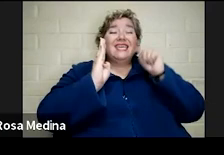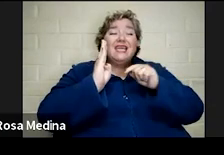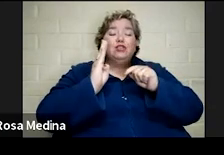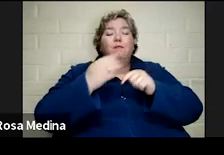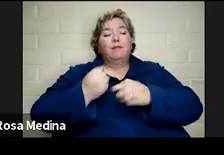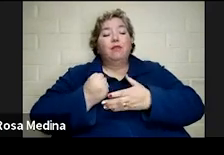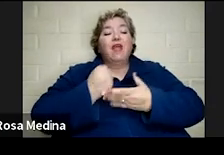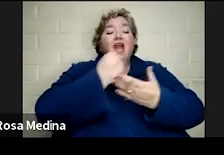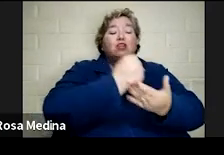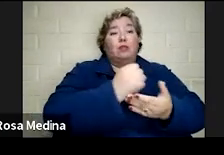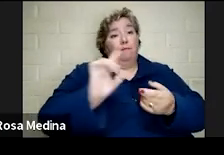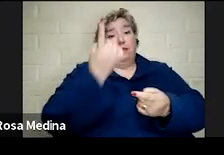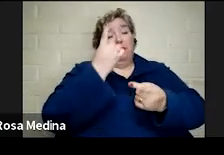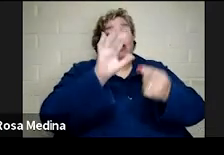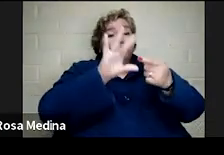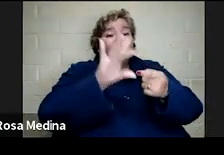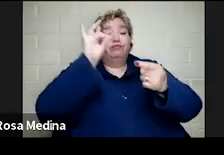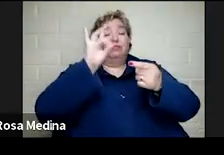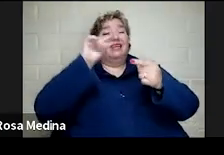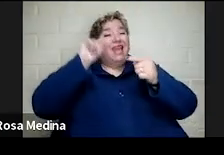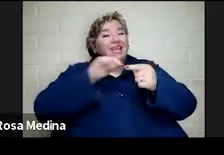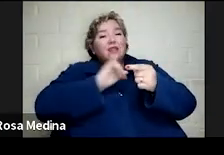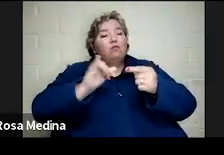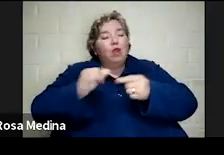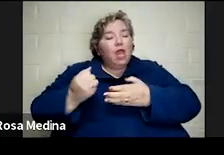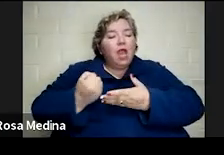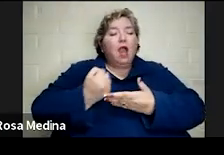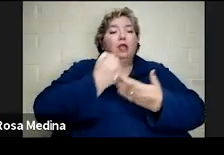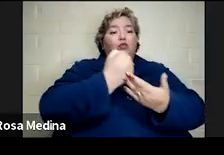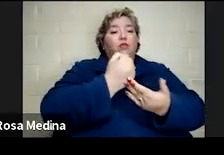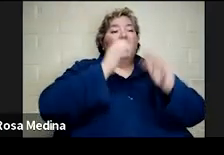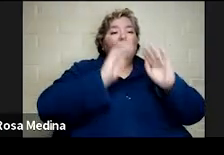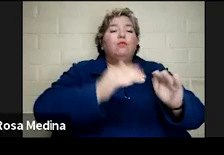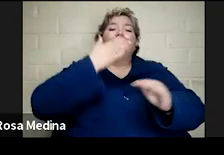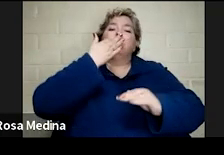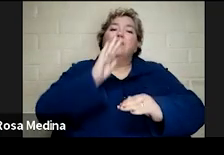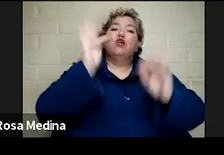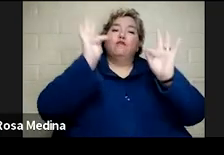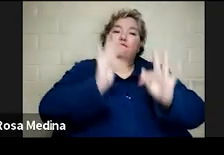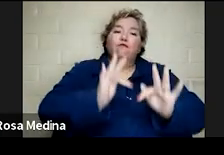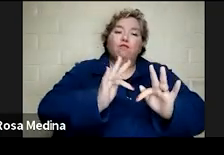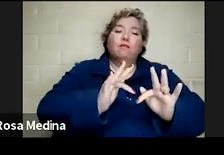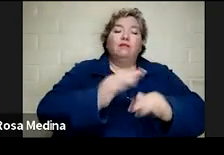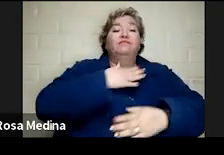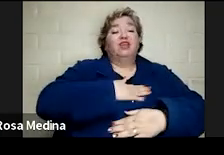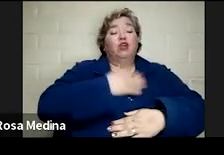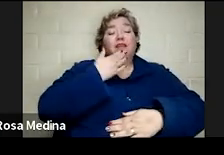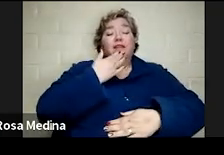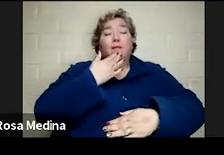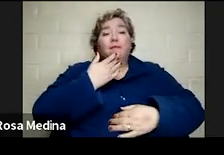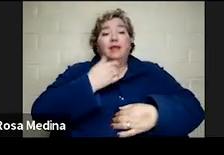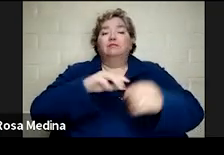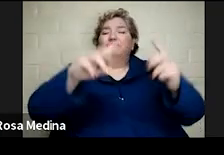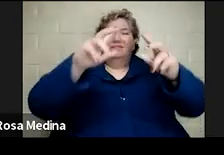identificarlo primero, y con eso poder intervenir de la mejor forma o apoyarlo de la mejor forma. Y quería como, muy en